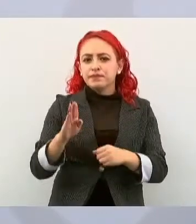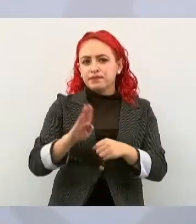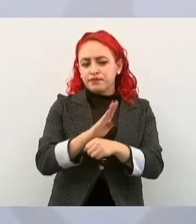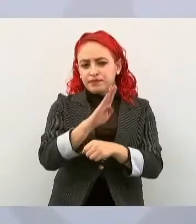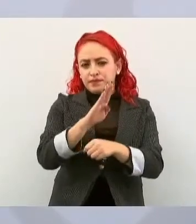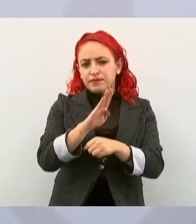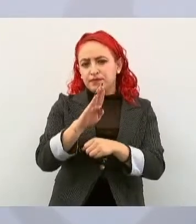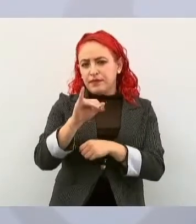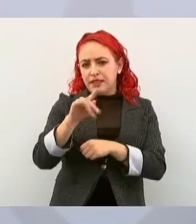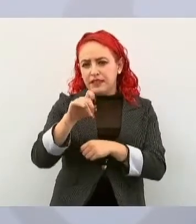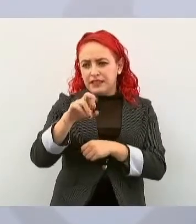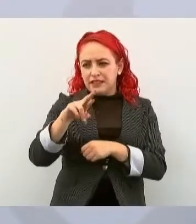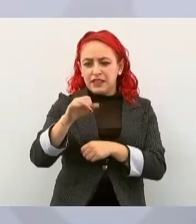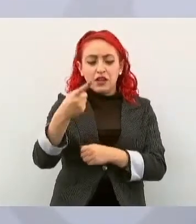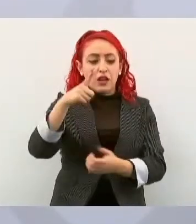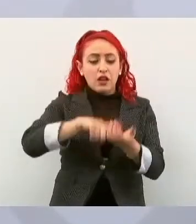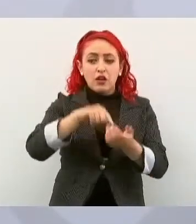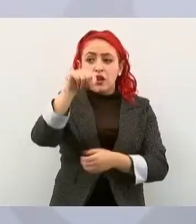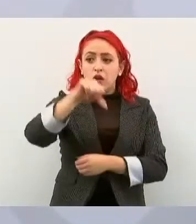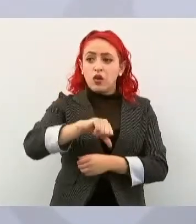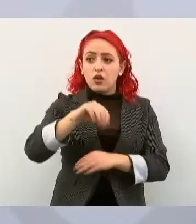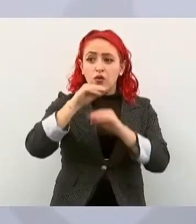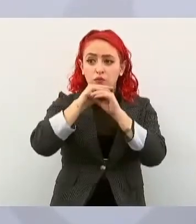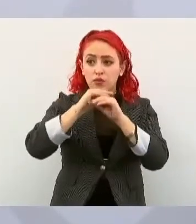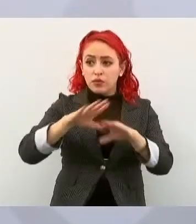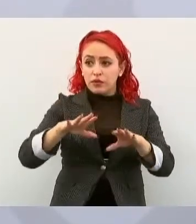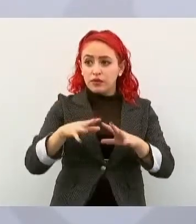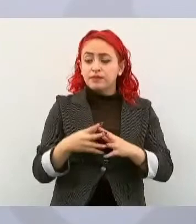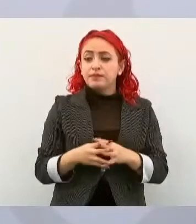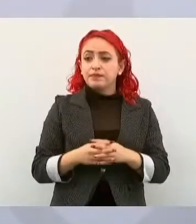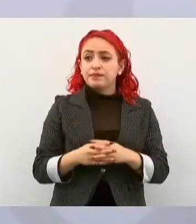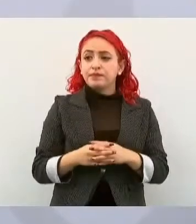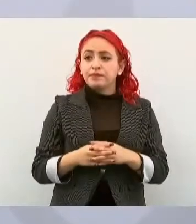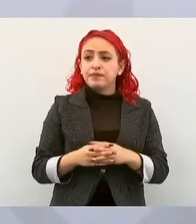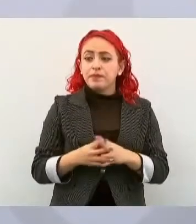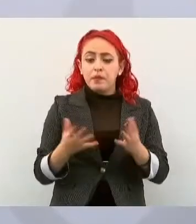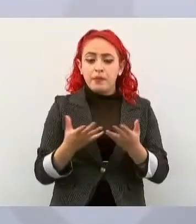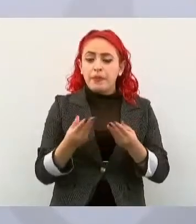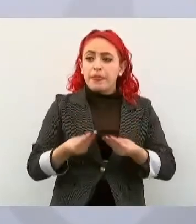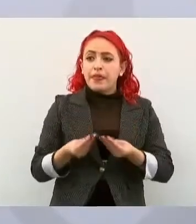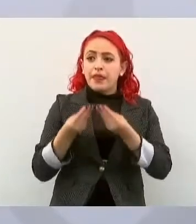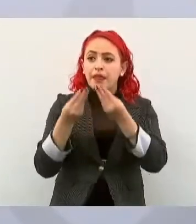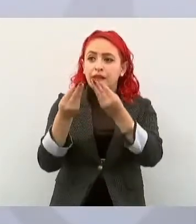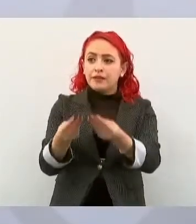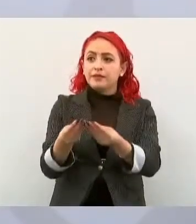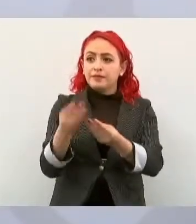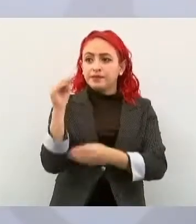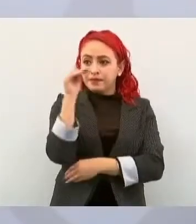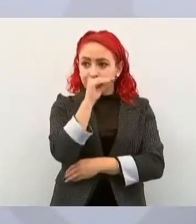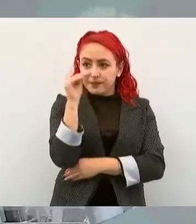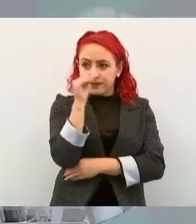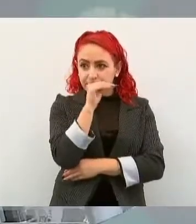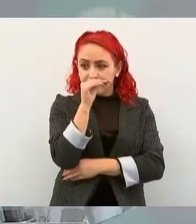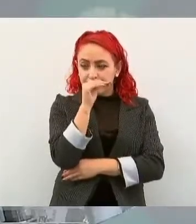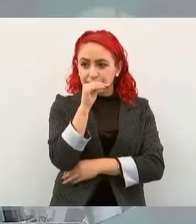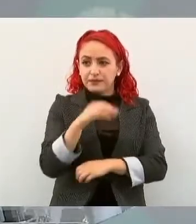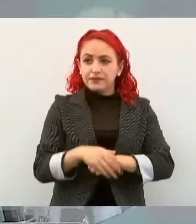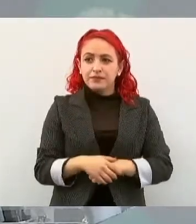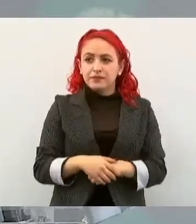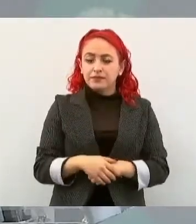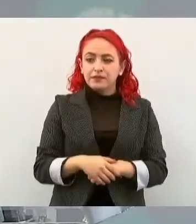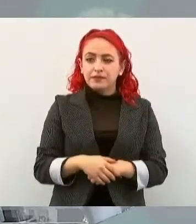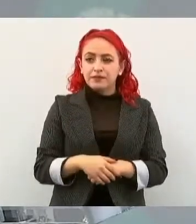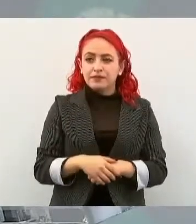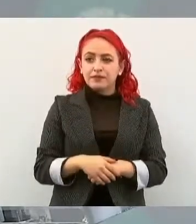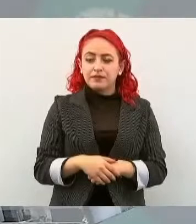bienestar. Hoy se dio a conocer que vamos a entregar de manera gratuita